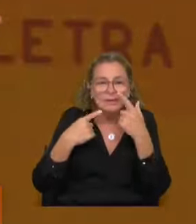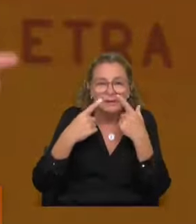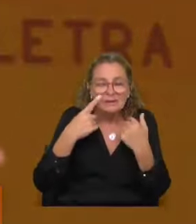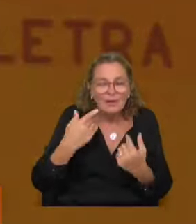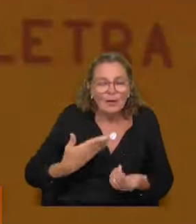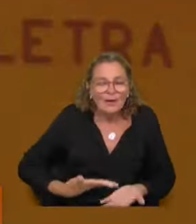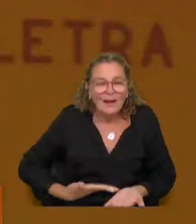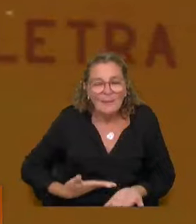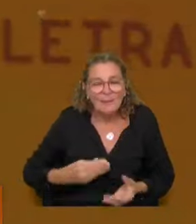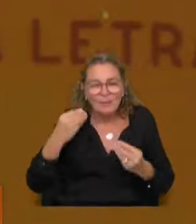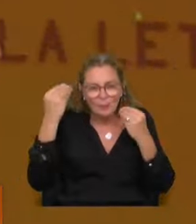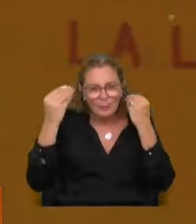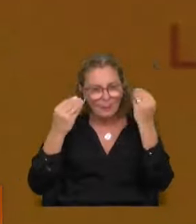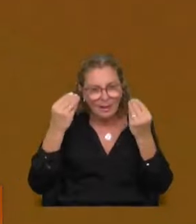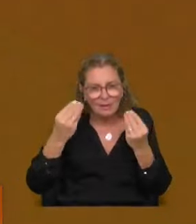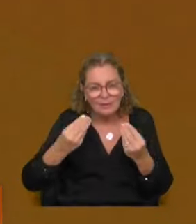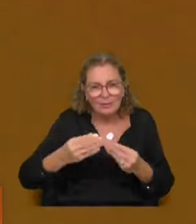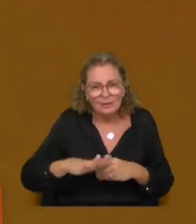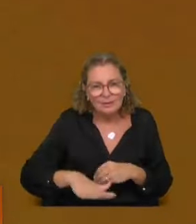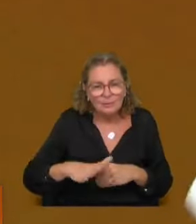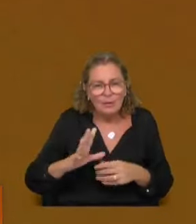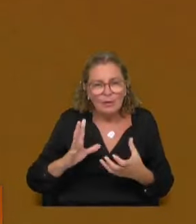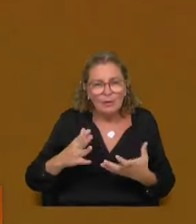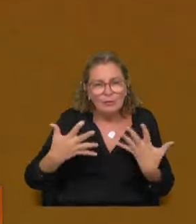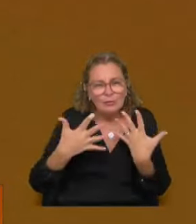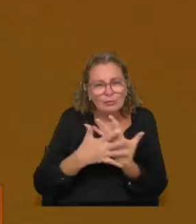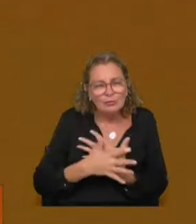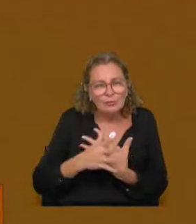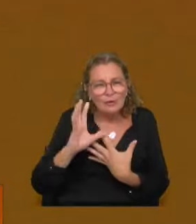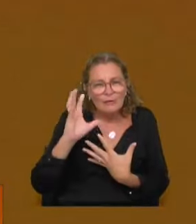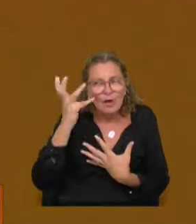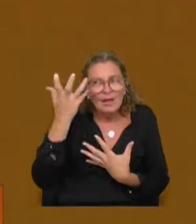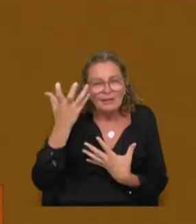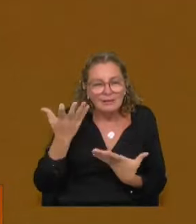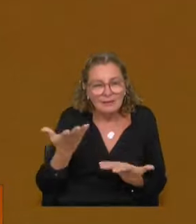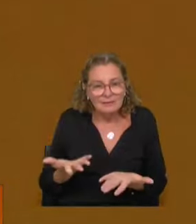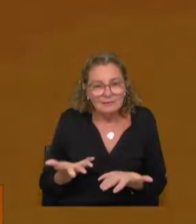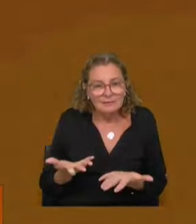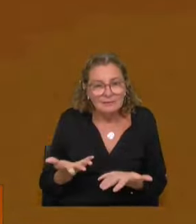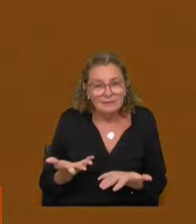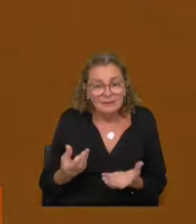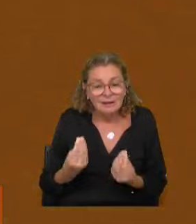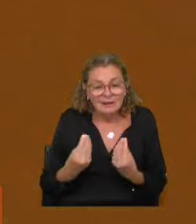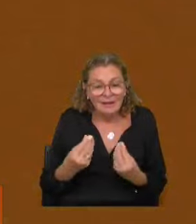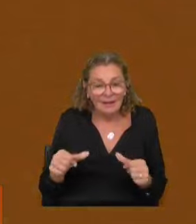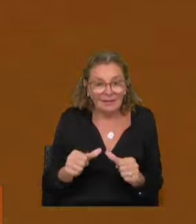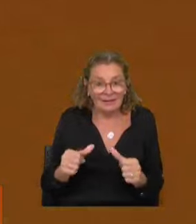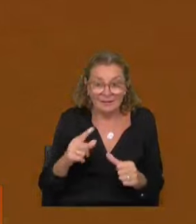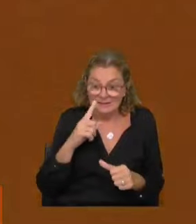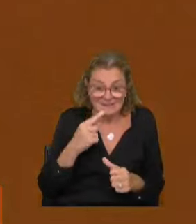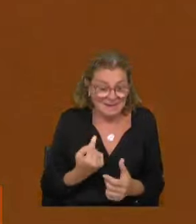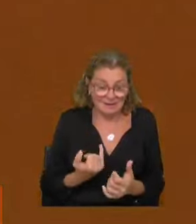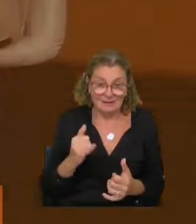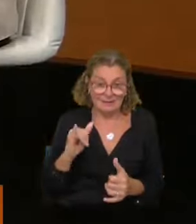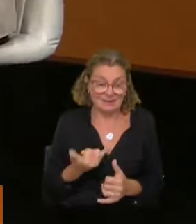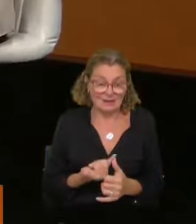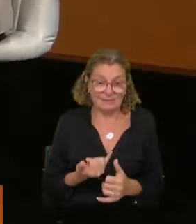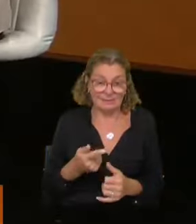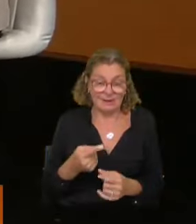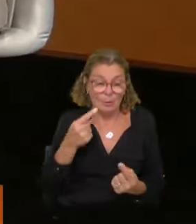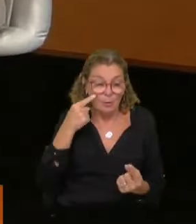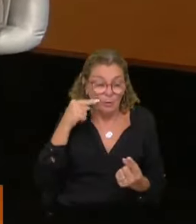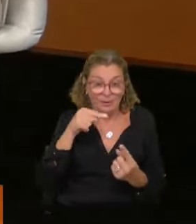vemos a un niño preocupado vemos a un niño que sufre violencia Entonces si tendremos que actuar y ahí este viene como el gran